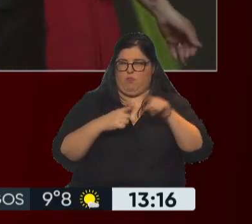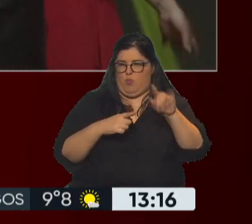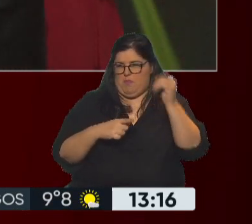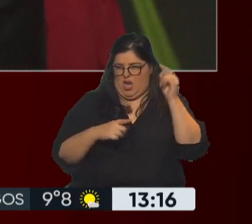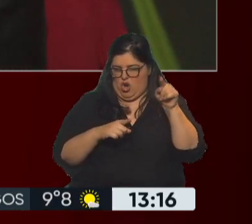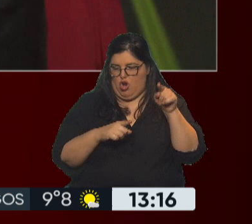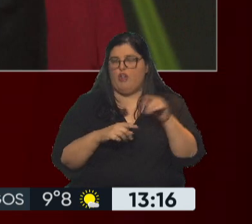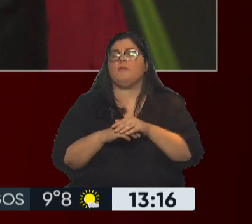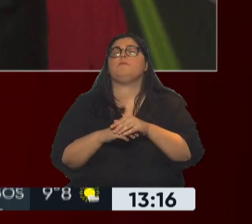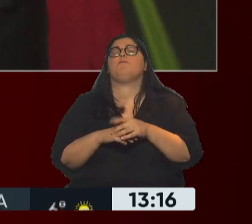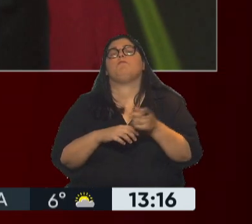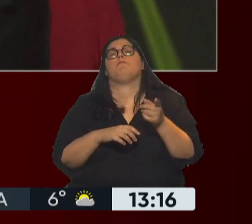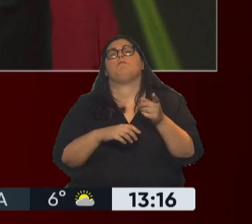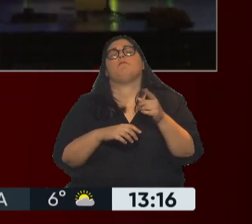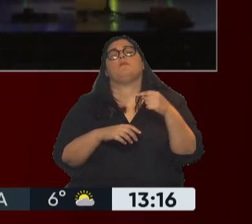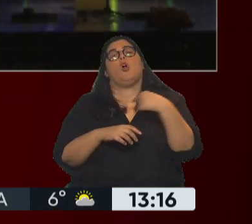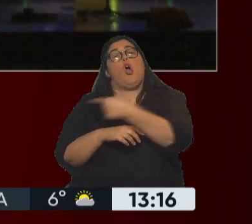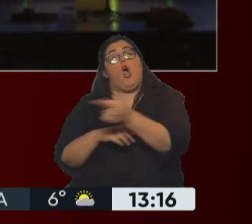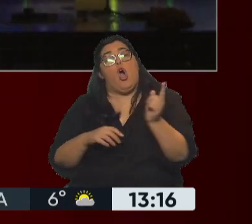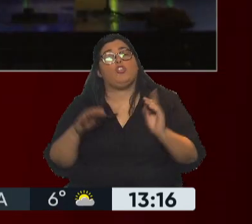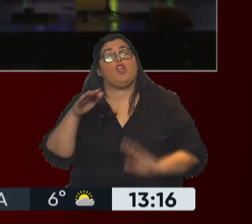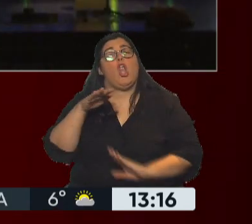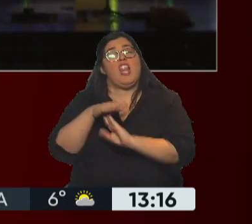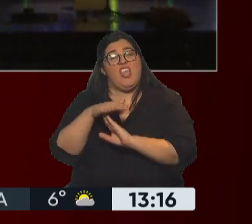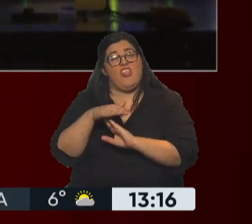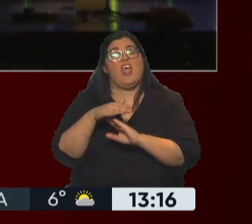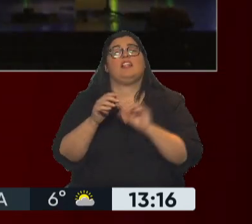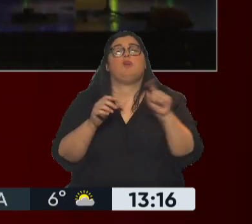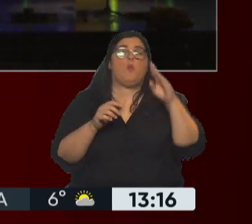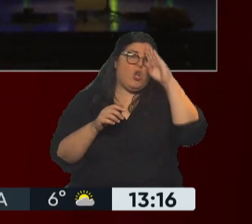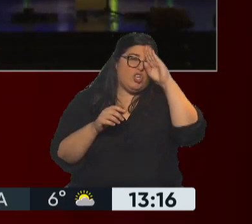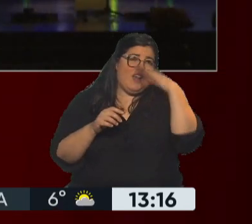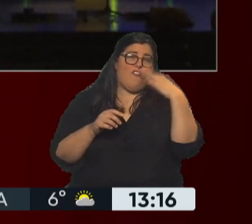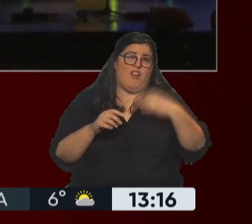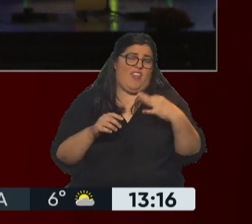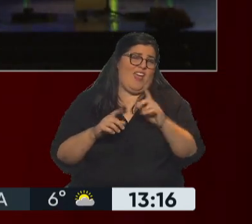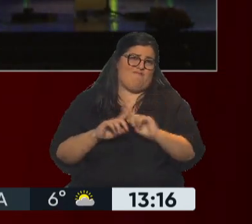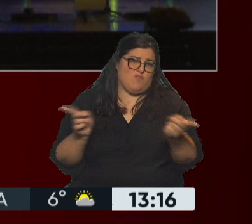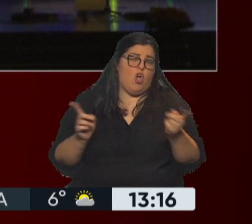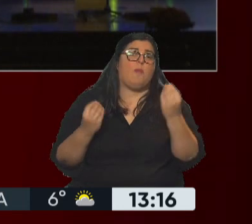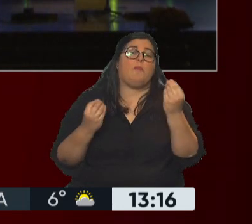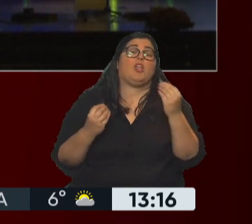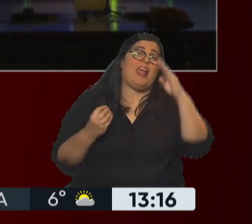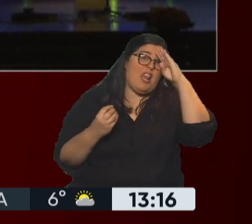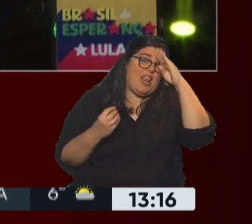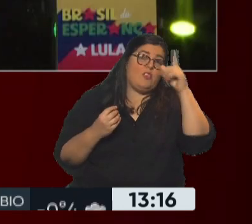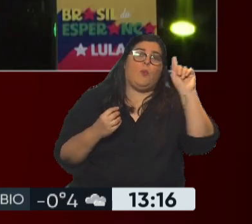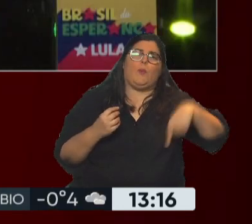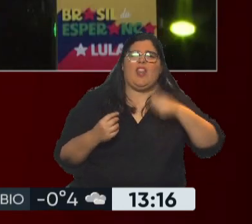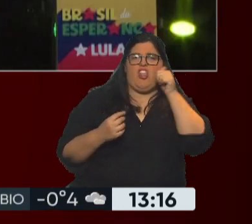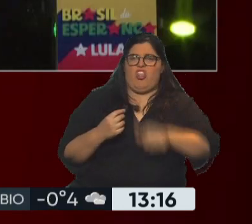de los demás líderes con Bolsonaro, porque Bolsonaro le hace un daño muy grande a la derecha. La derecha regional